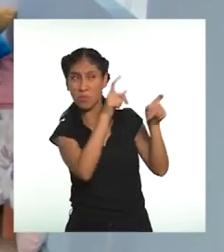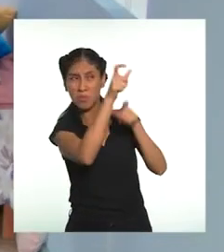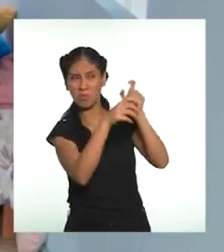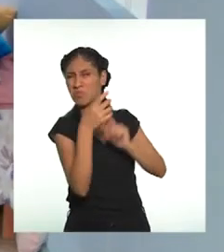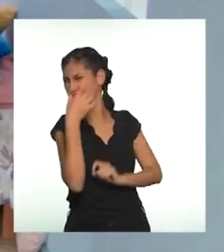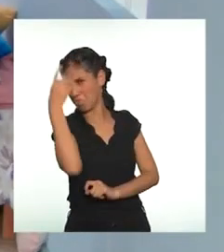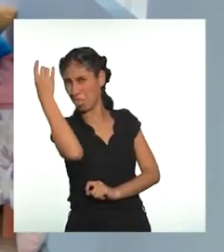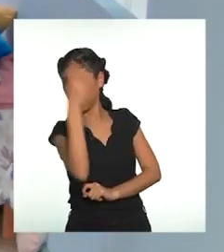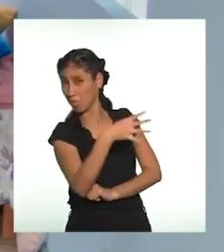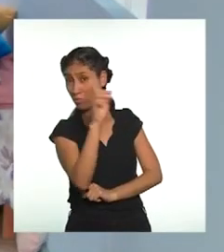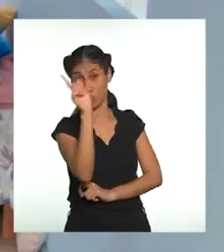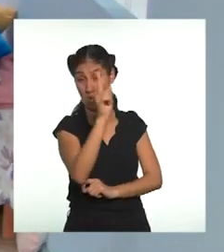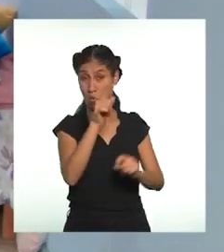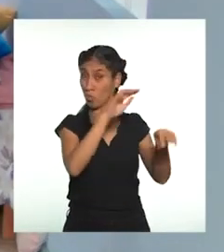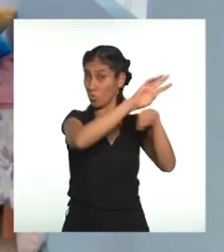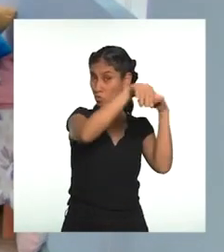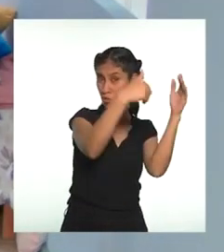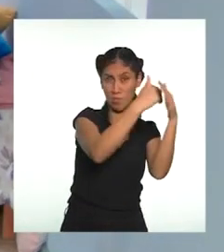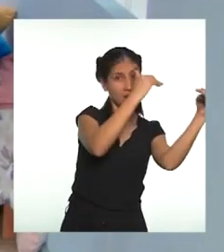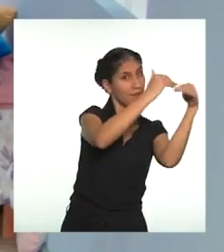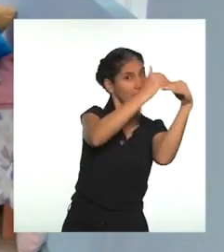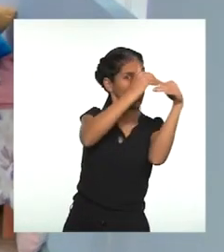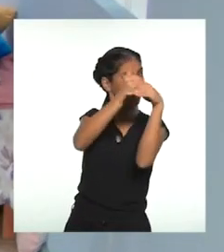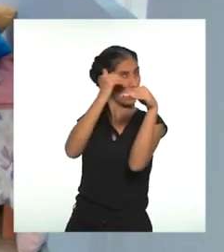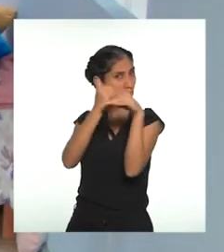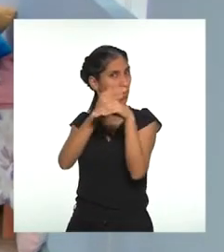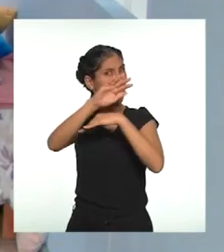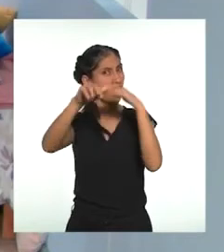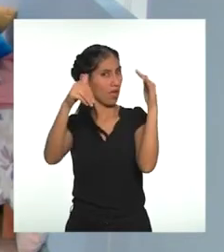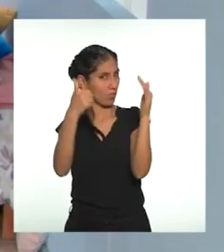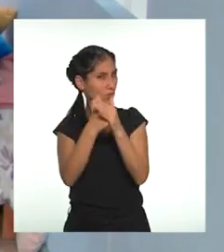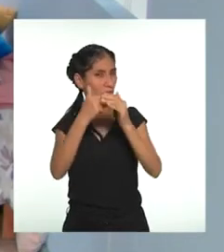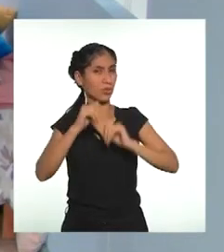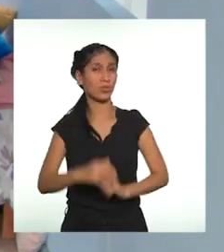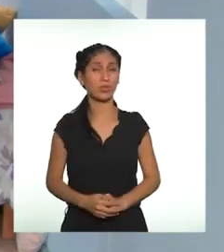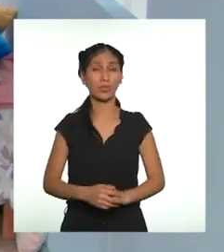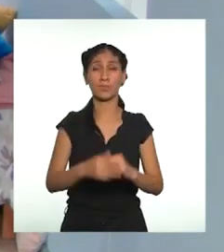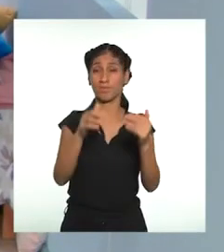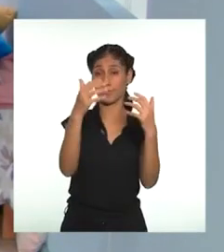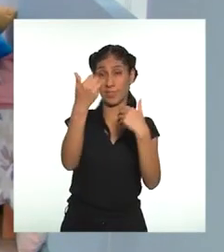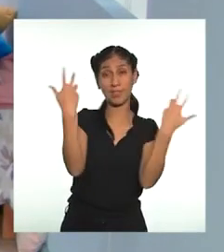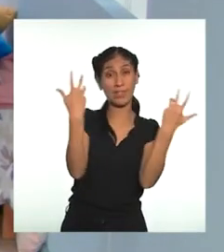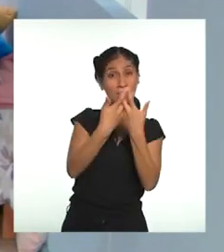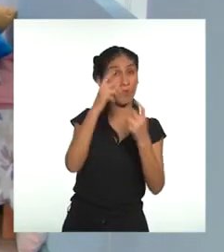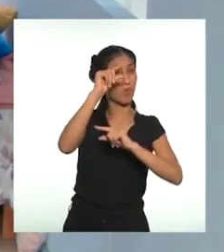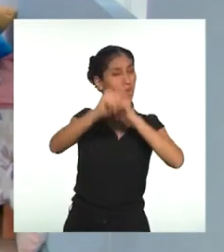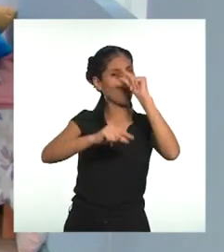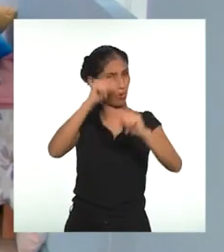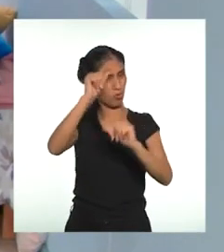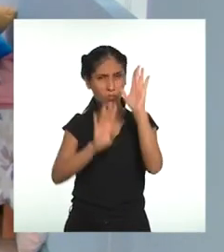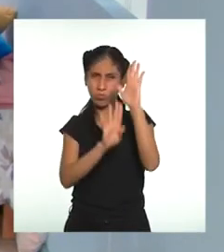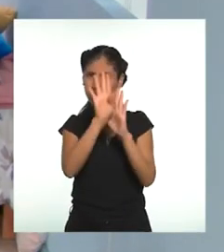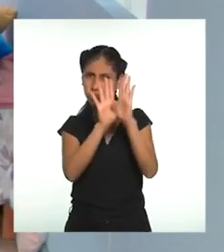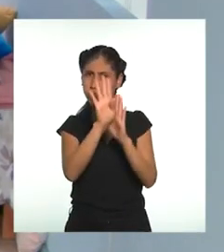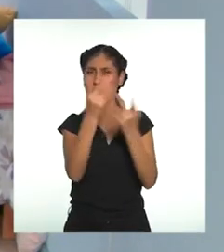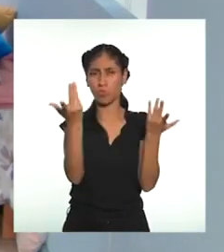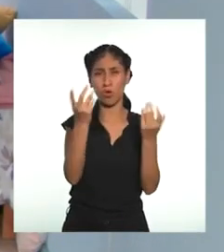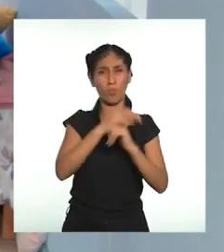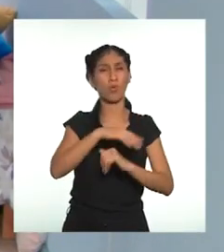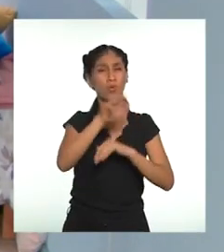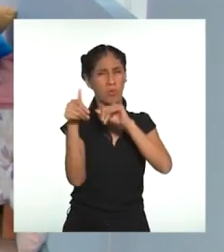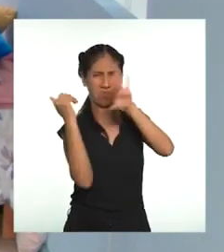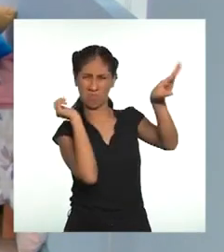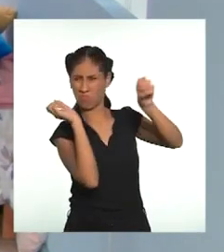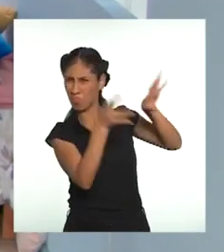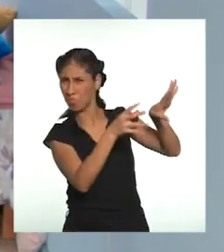que todavía subsiste hacia los pueblos indígenas u originarios como un asunto público en la construcción de un país que requiere cerrar las